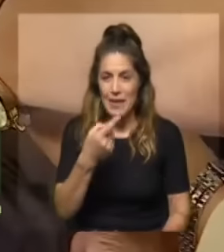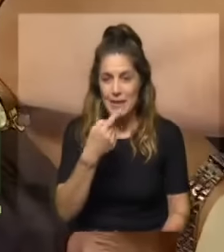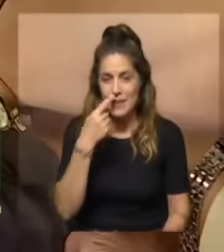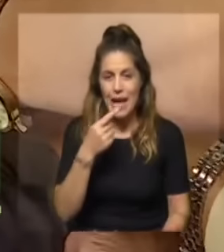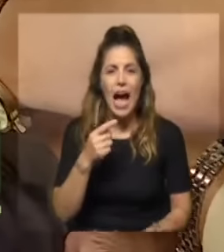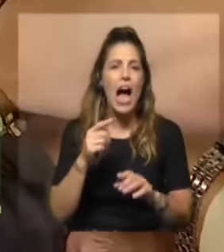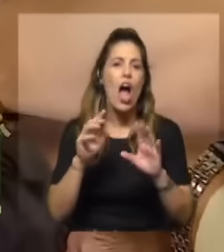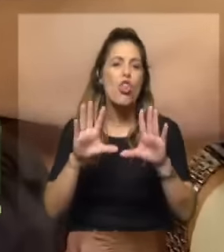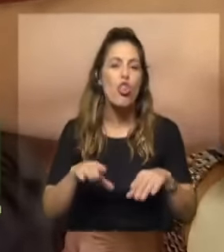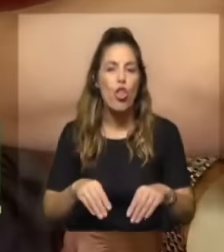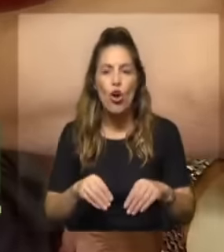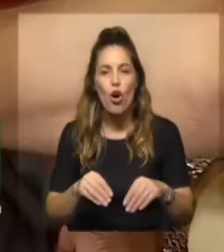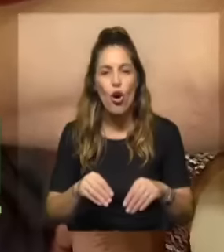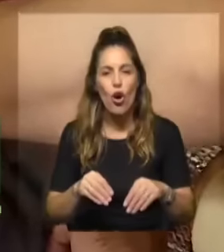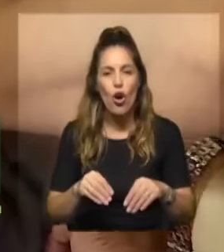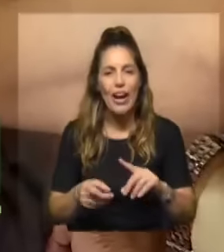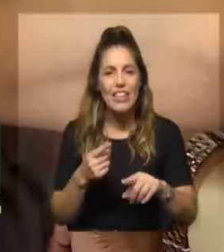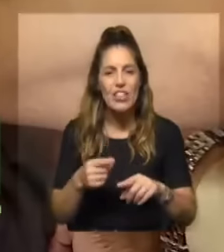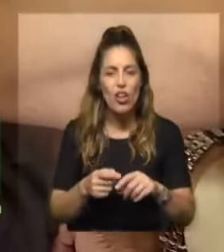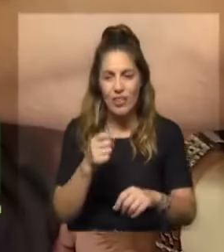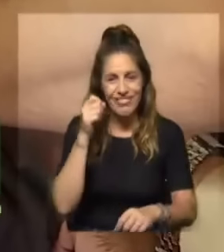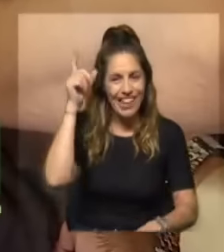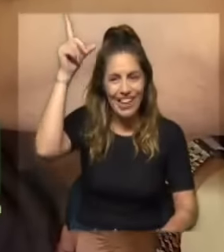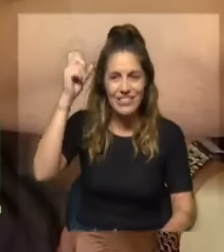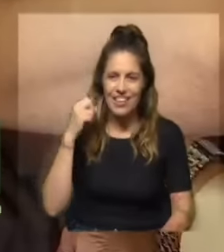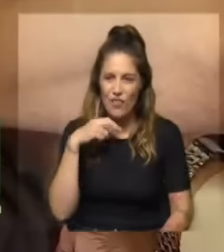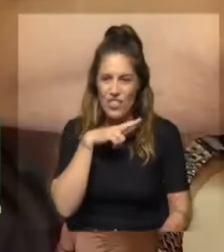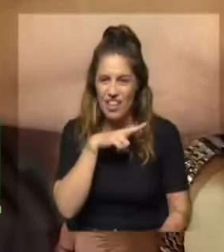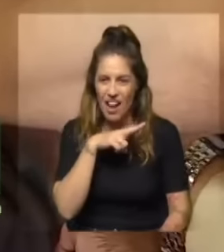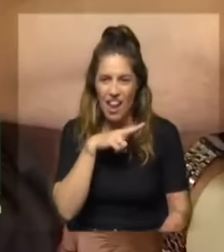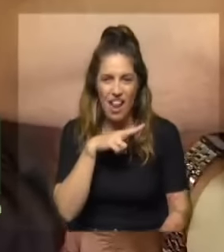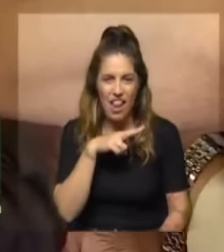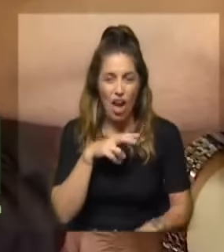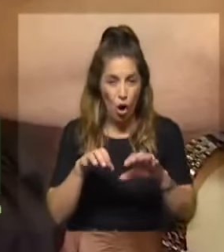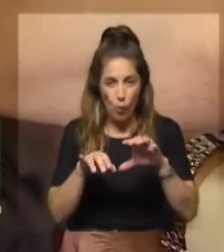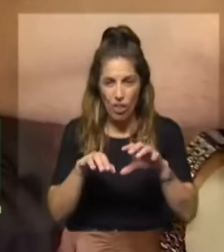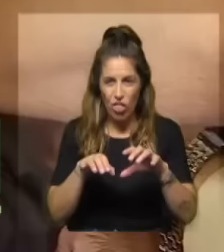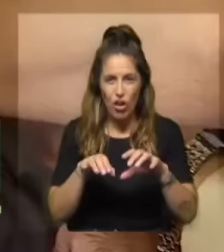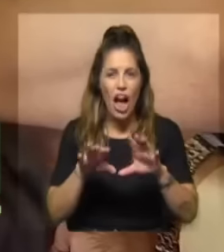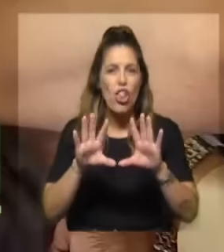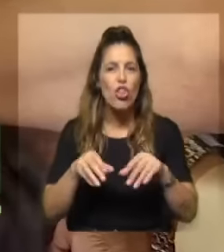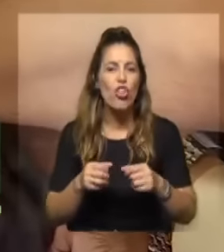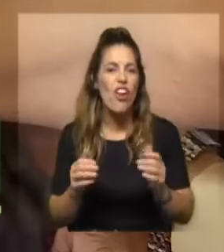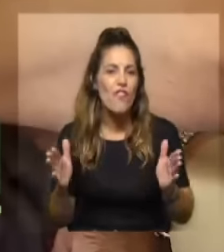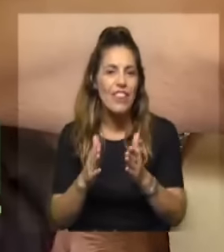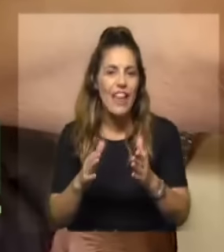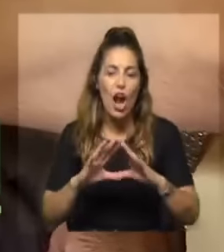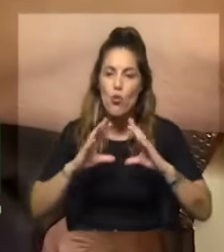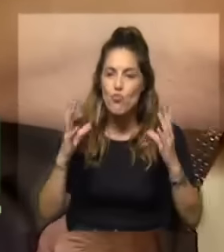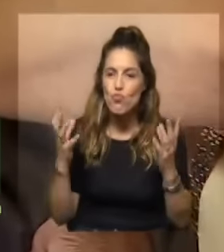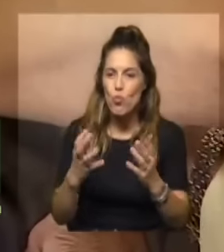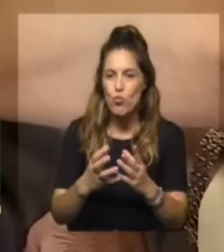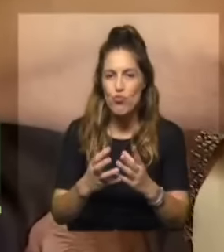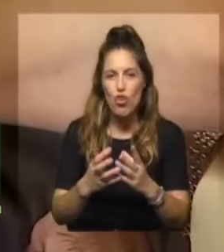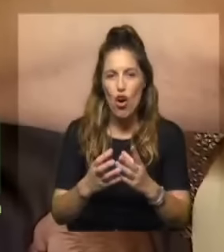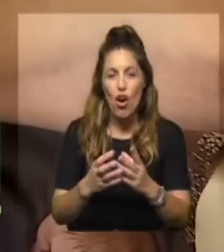todo lo que tiene que ver con Inteligencia artificial y todo lo que implica el enfrentar un mundo